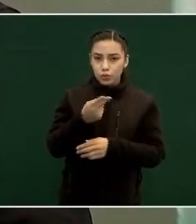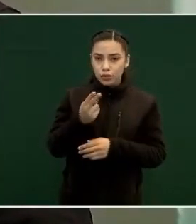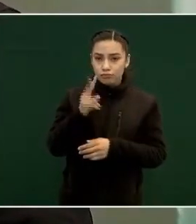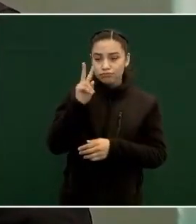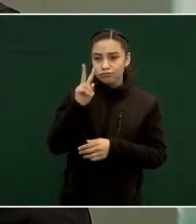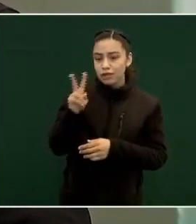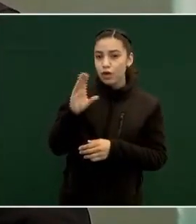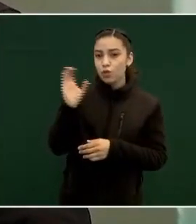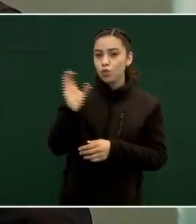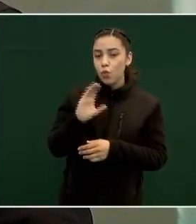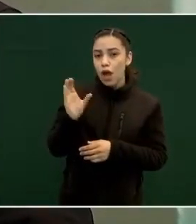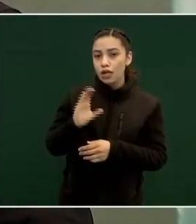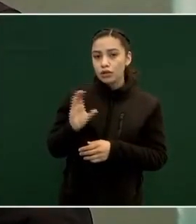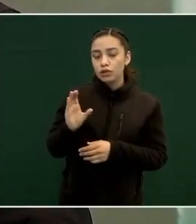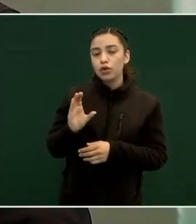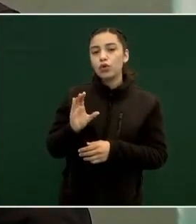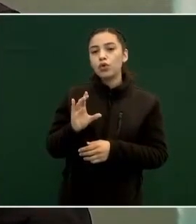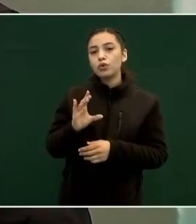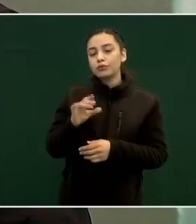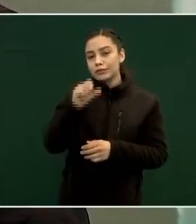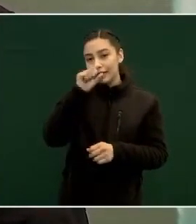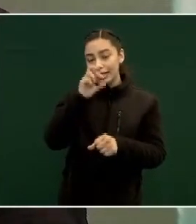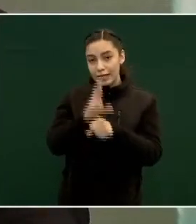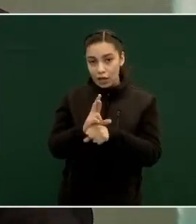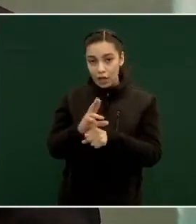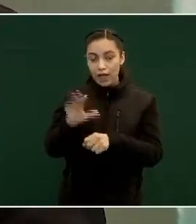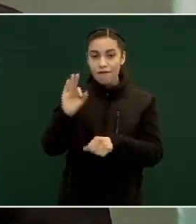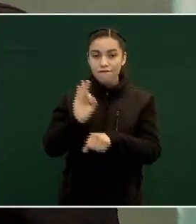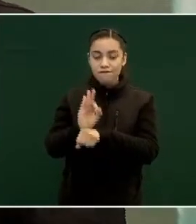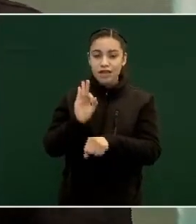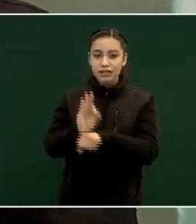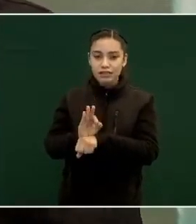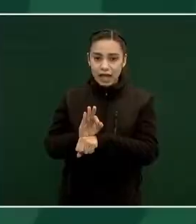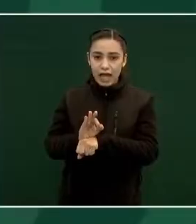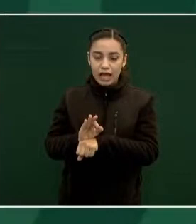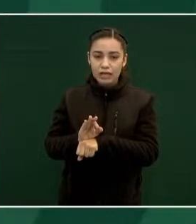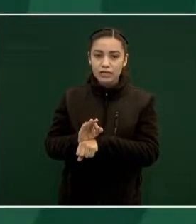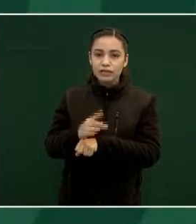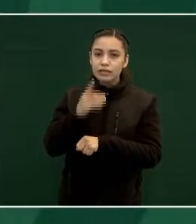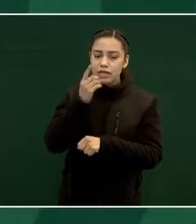de los delitos de Sonora, que decía, bueno, están subiendo, pero